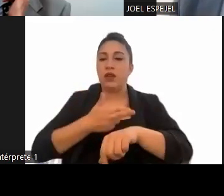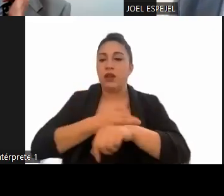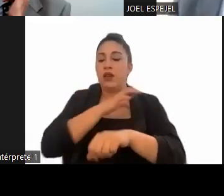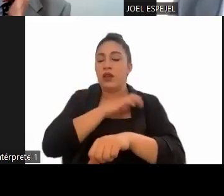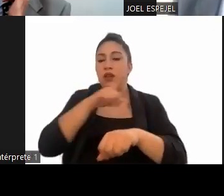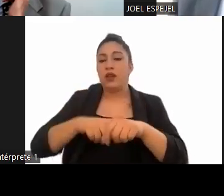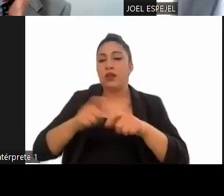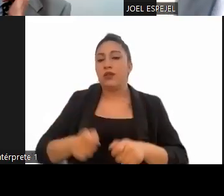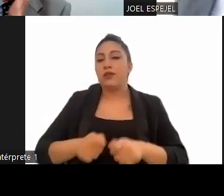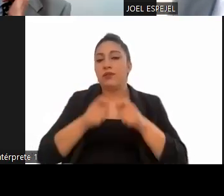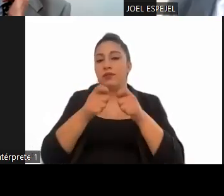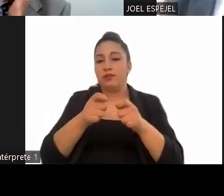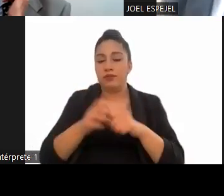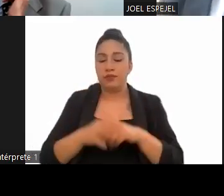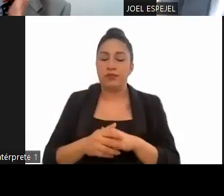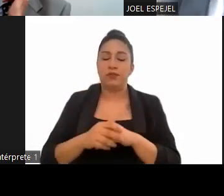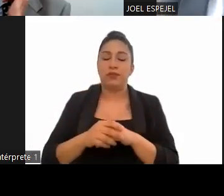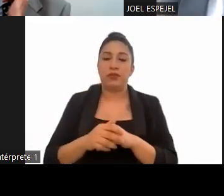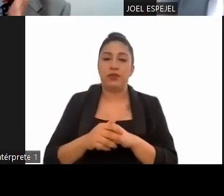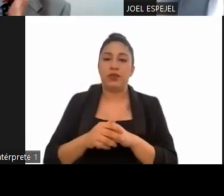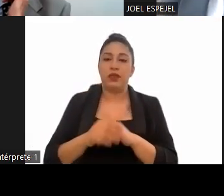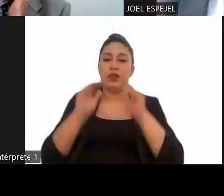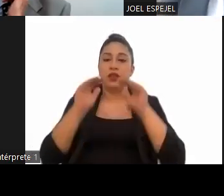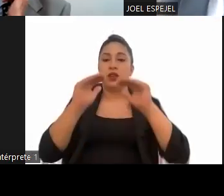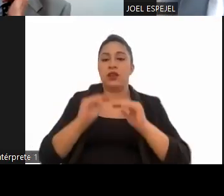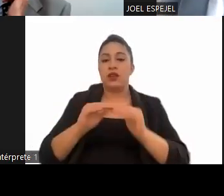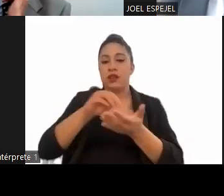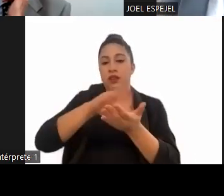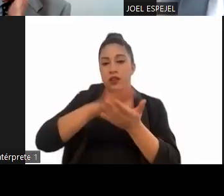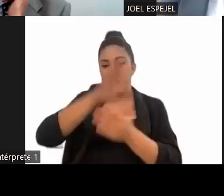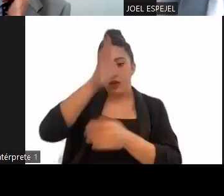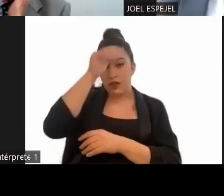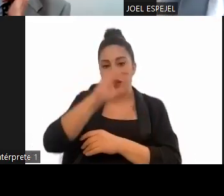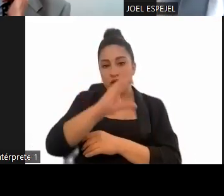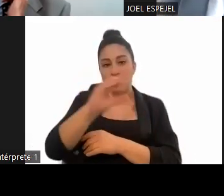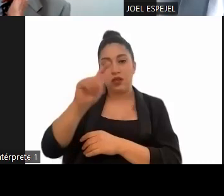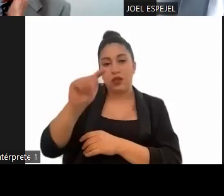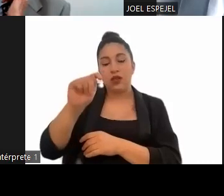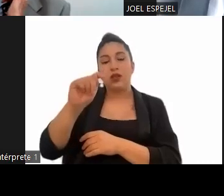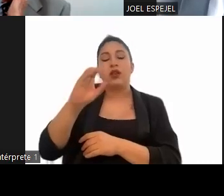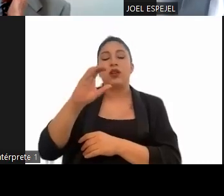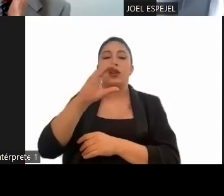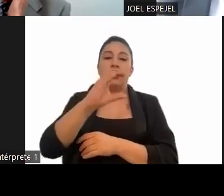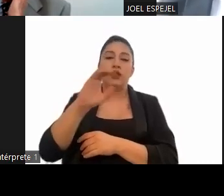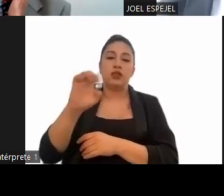que corresponda. Acuerdo CT/CE